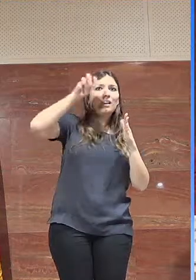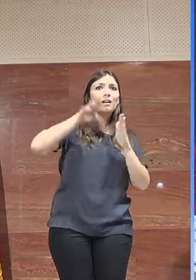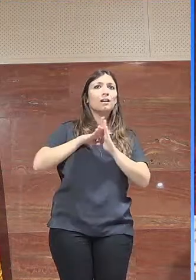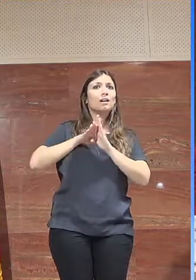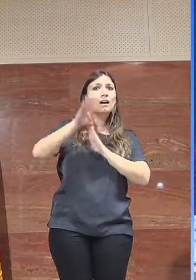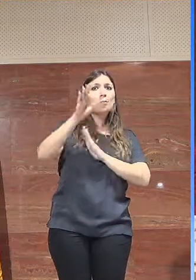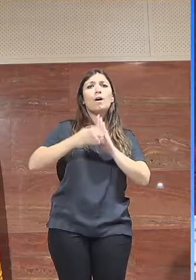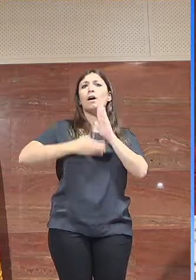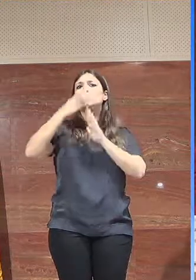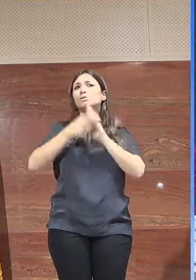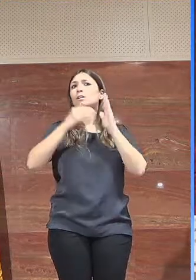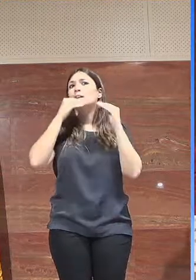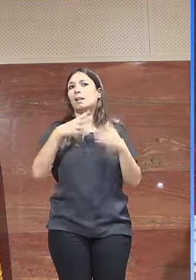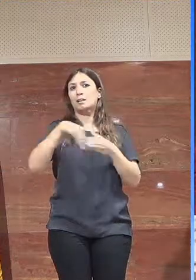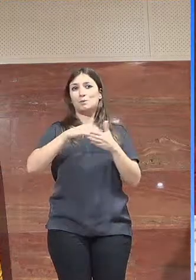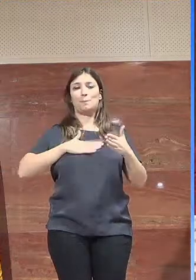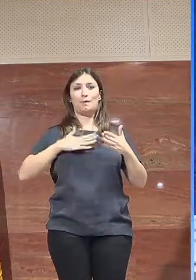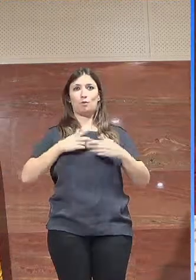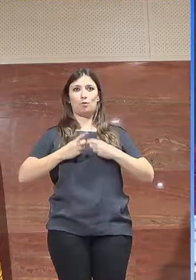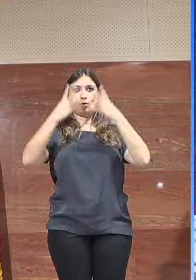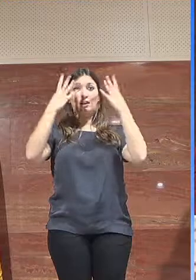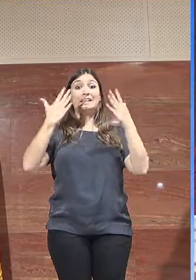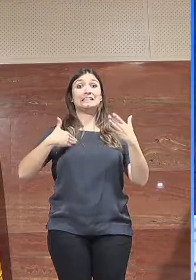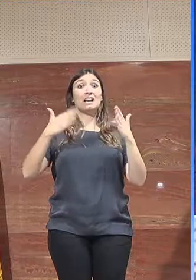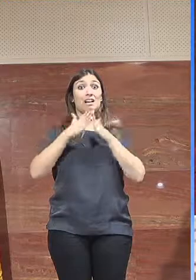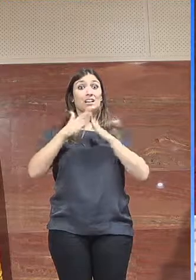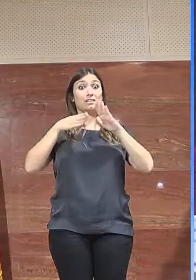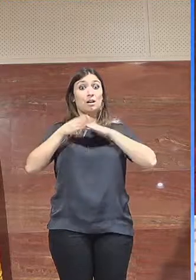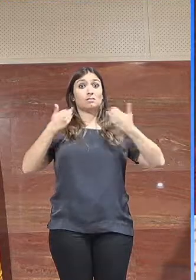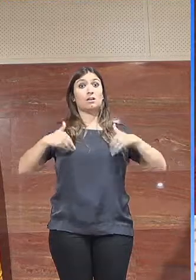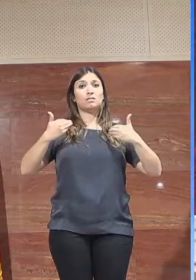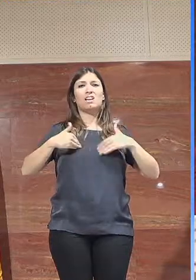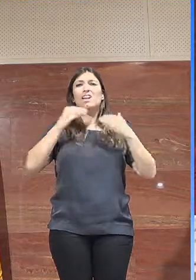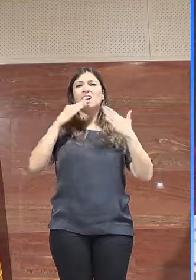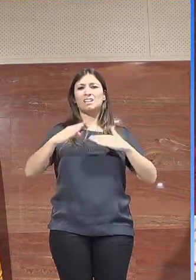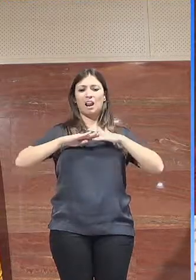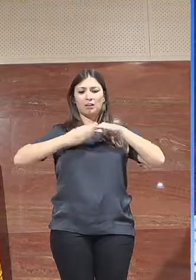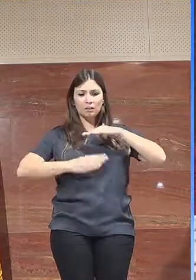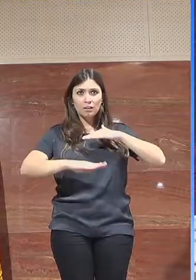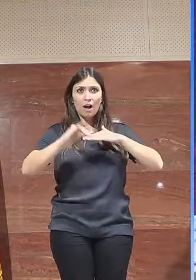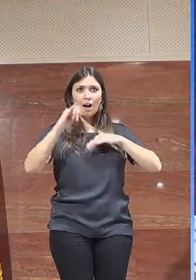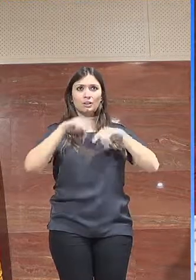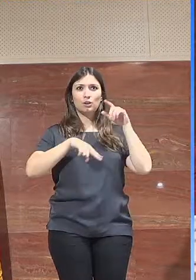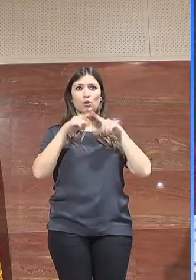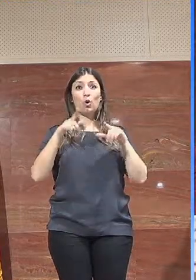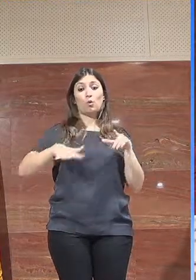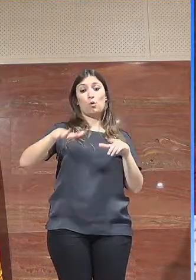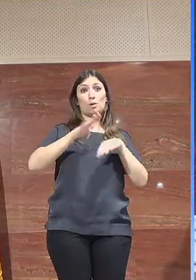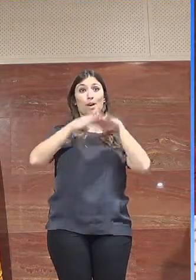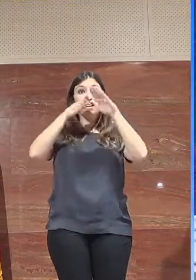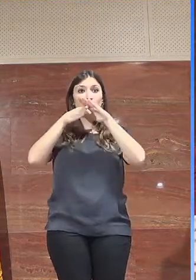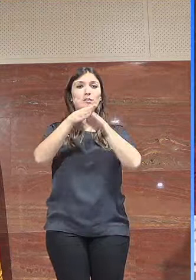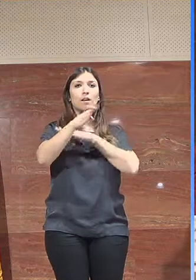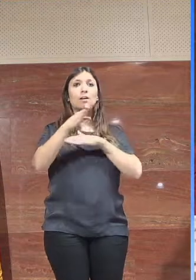y ascensores, y luego ya una vez en el interior de la vivienda, bueno, el acceso a la vivienda desde el propio descansillo, las